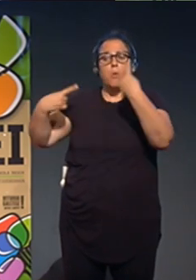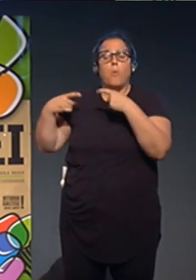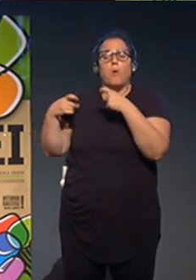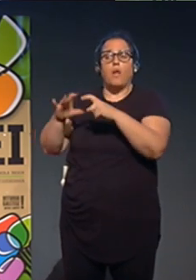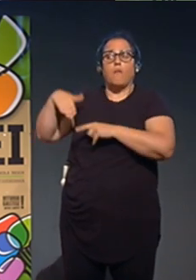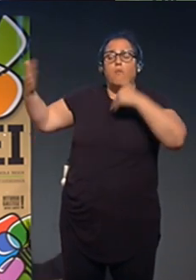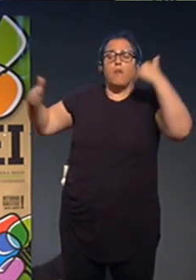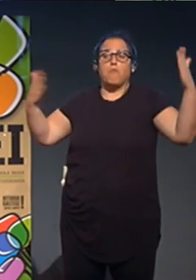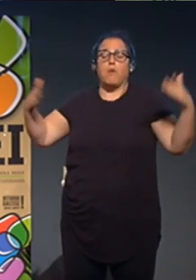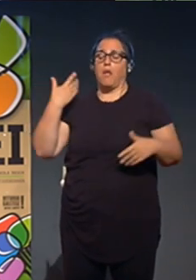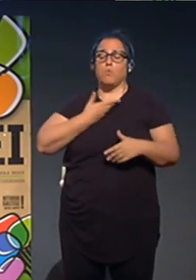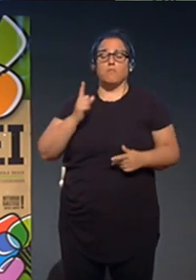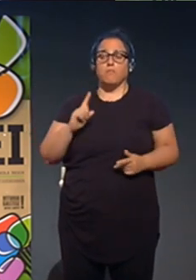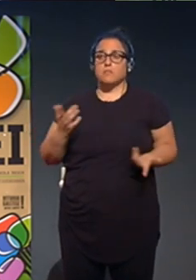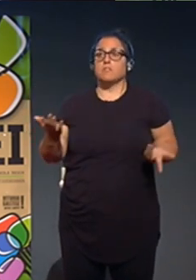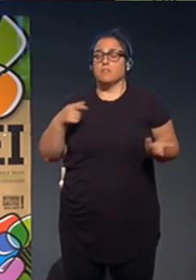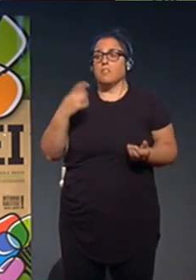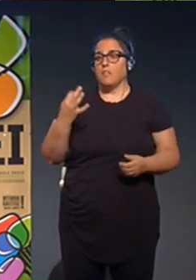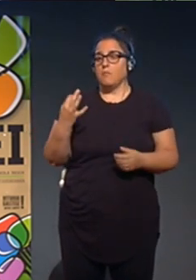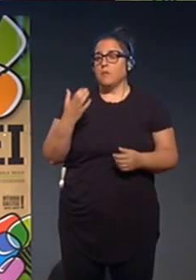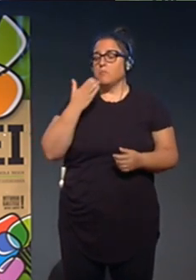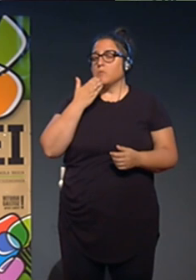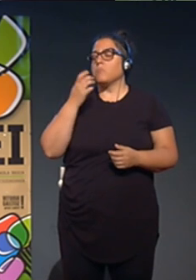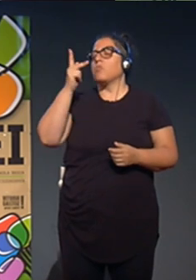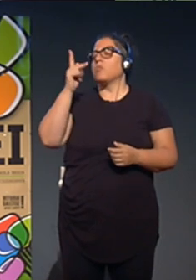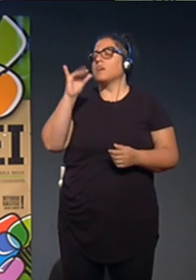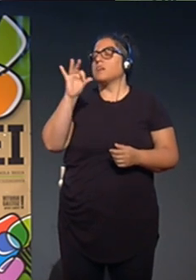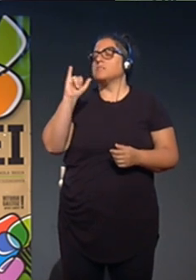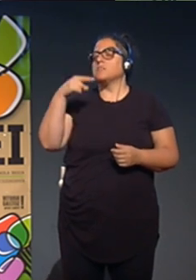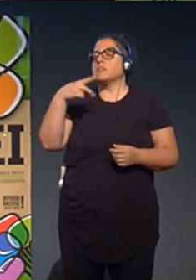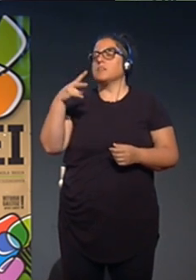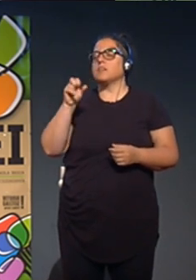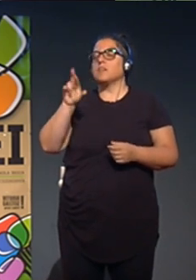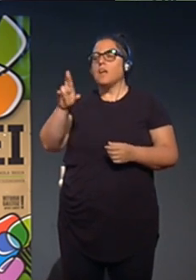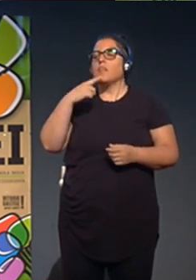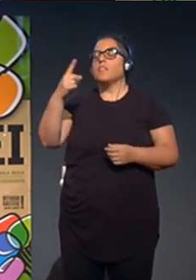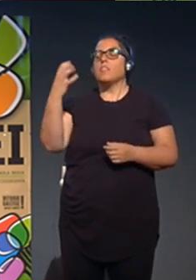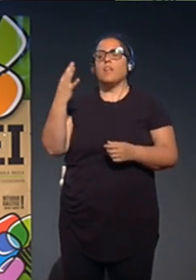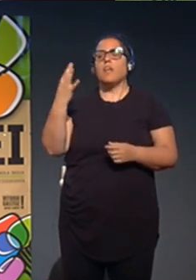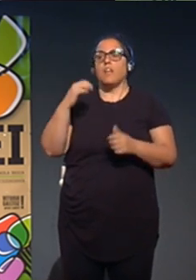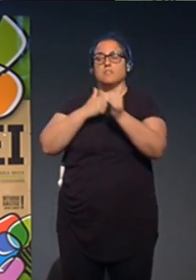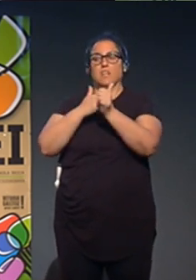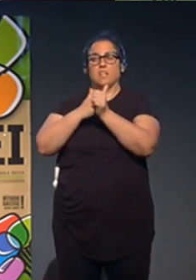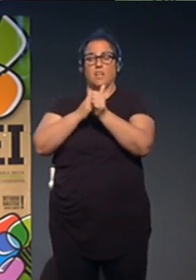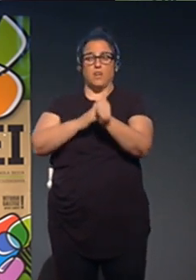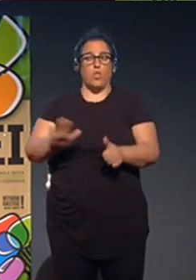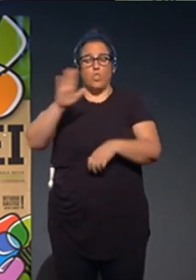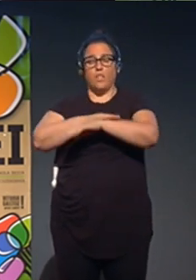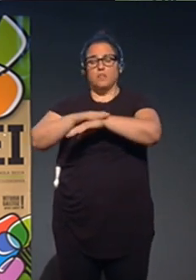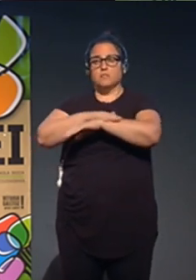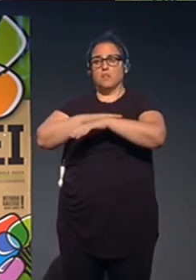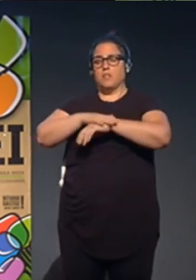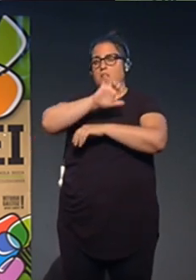y fijaros lo que dice kissinger kissinger secretario de estado de Estados Unidos que muere